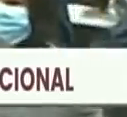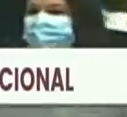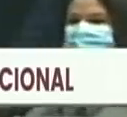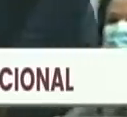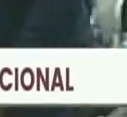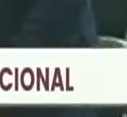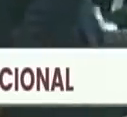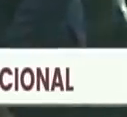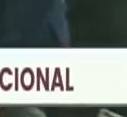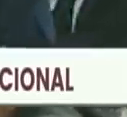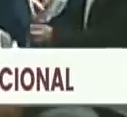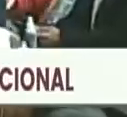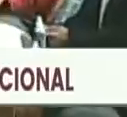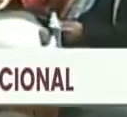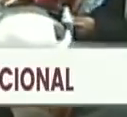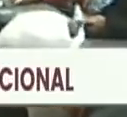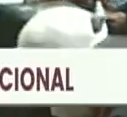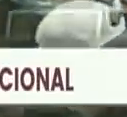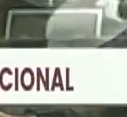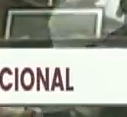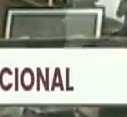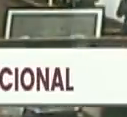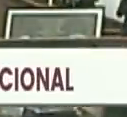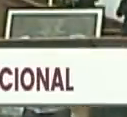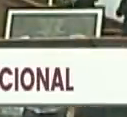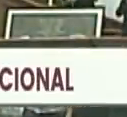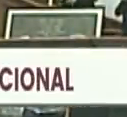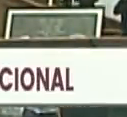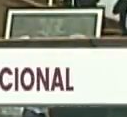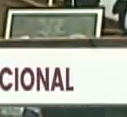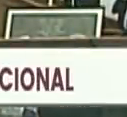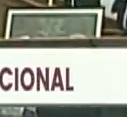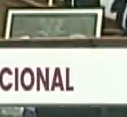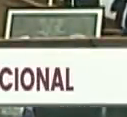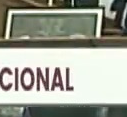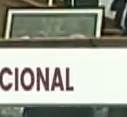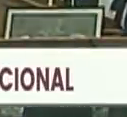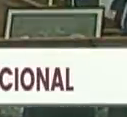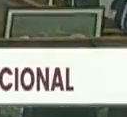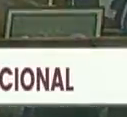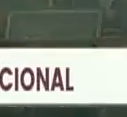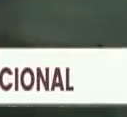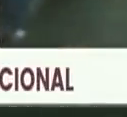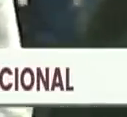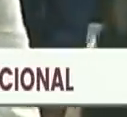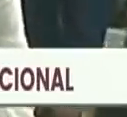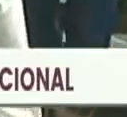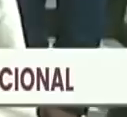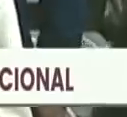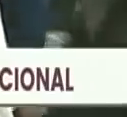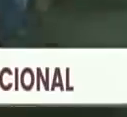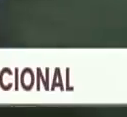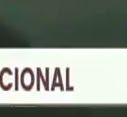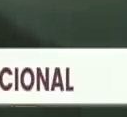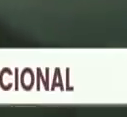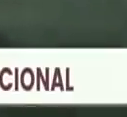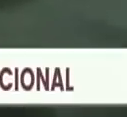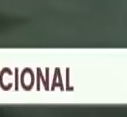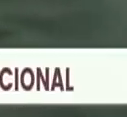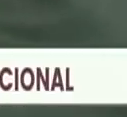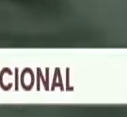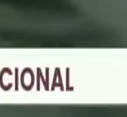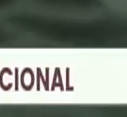Son 6 proyectos de ley que han sido entregados al Parlamento Nacional por parte del titular del